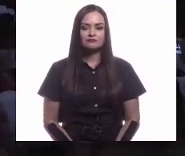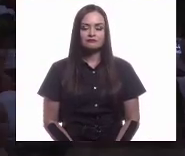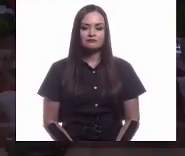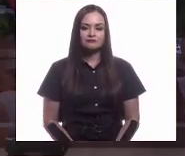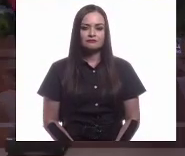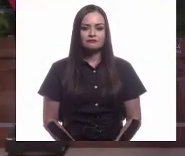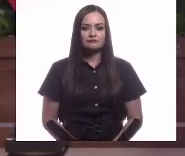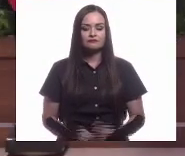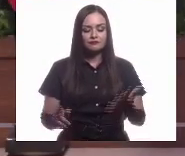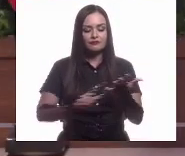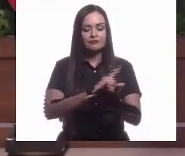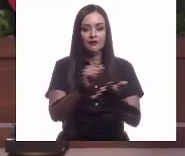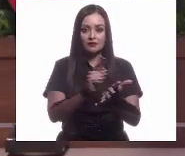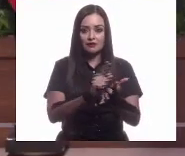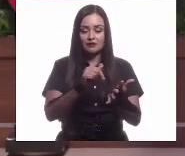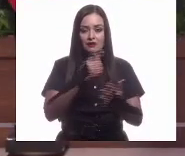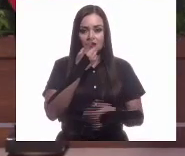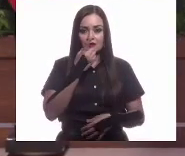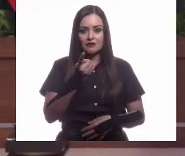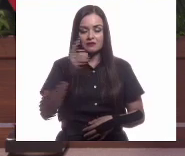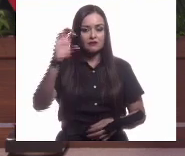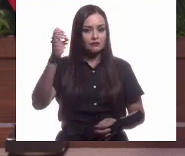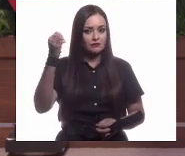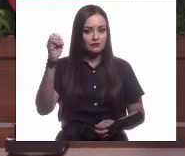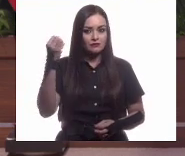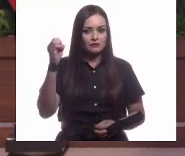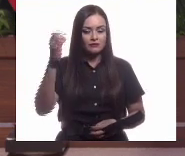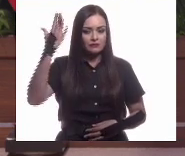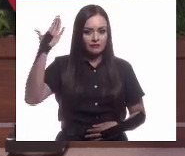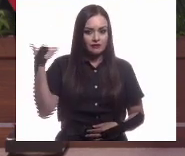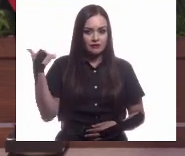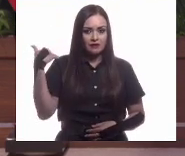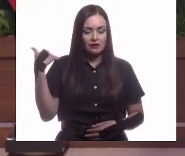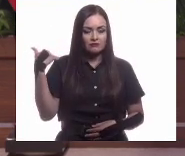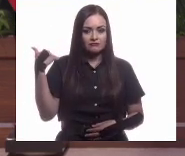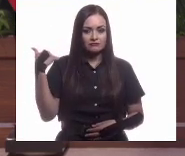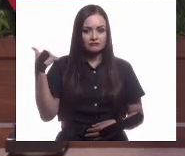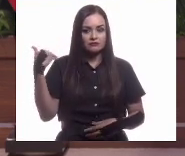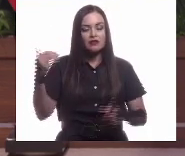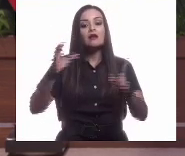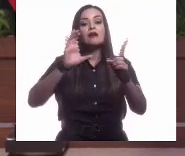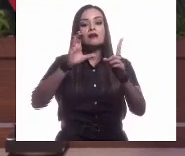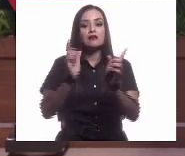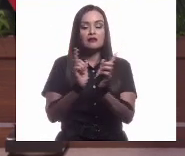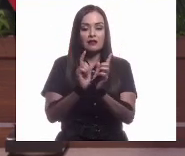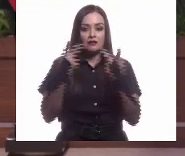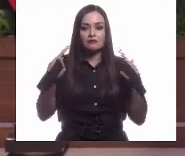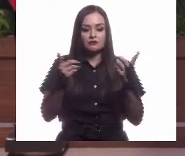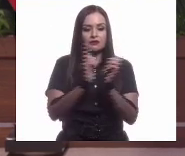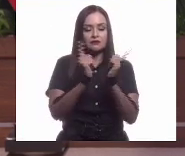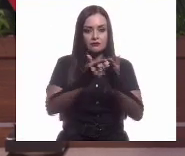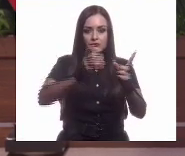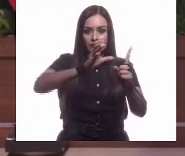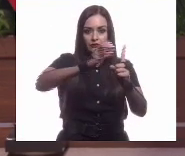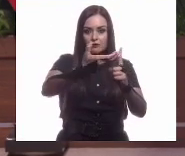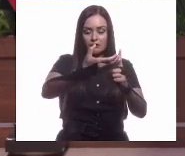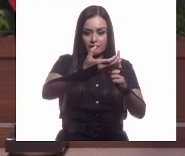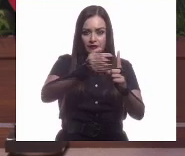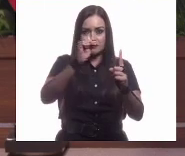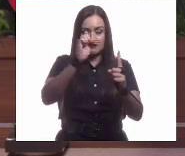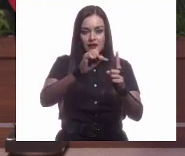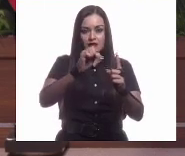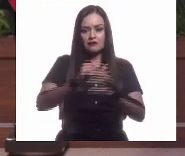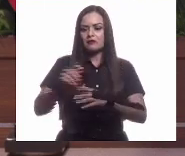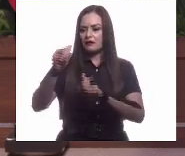En apego a la ley, en octubre pasado instalamos la Comisión Estatal de Búsqueda de Personas, que integra